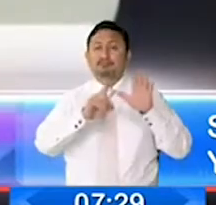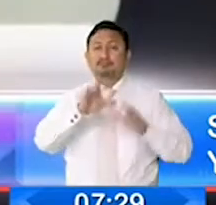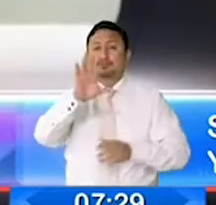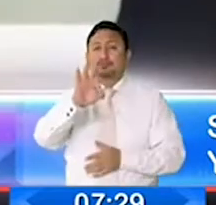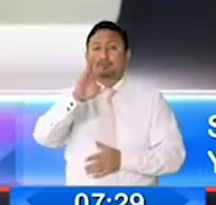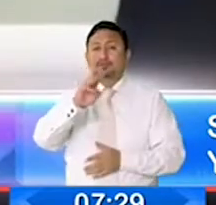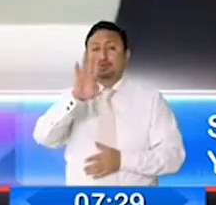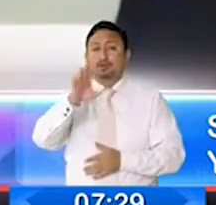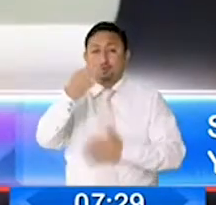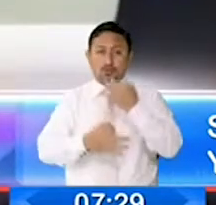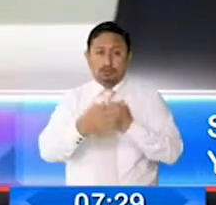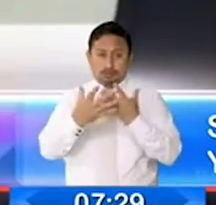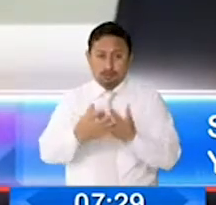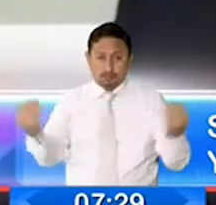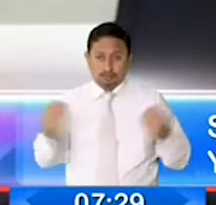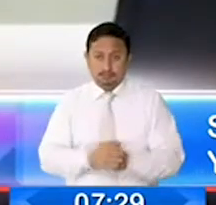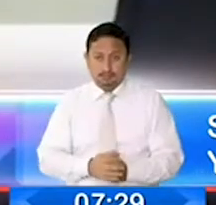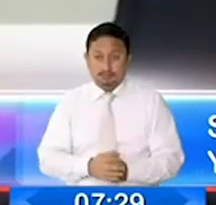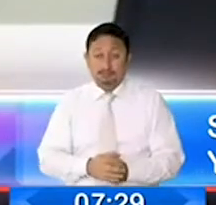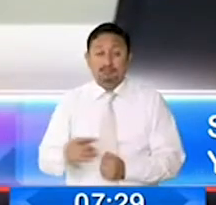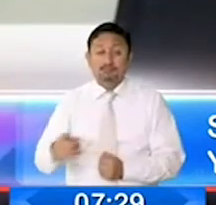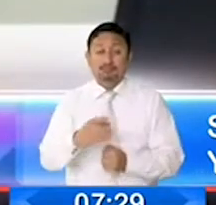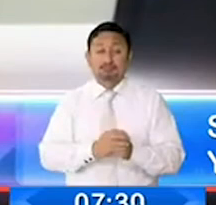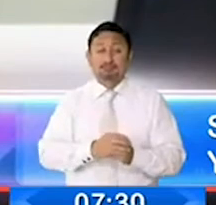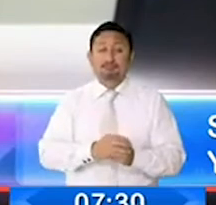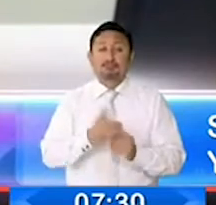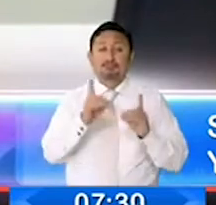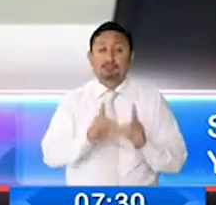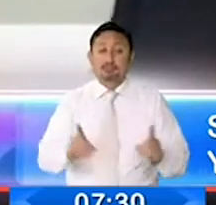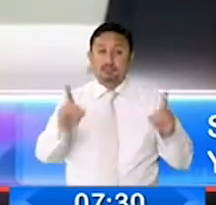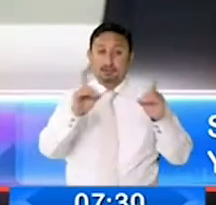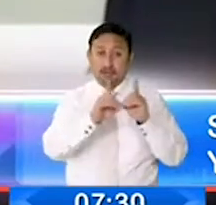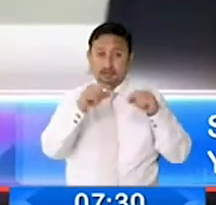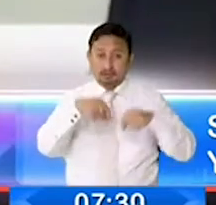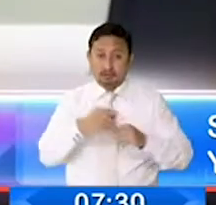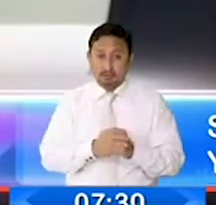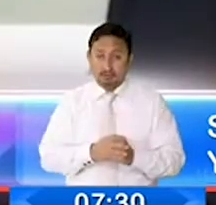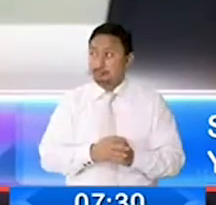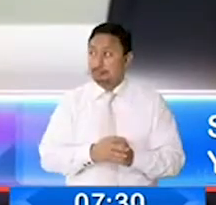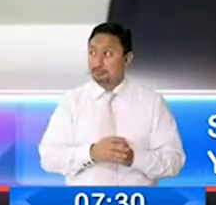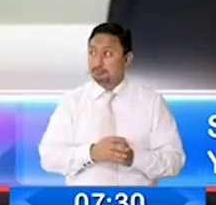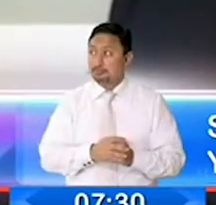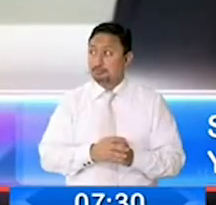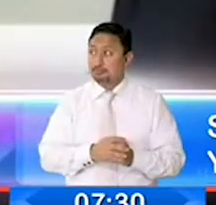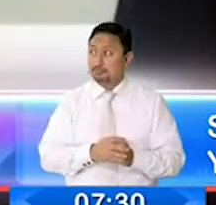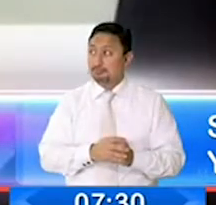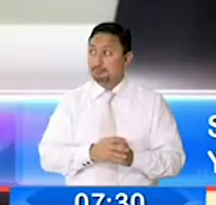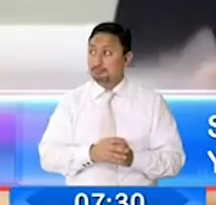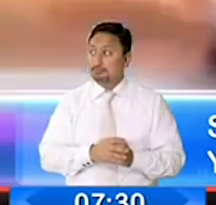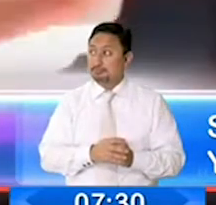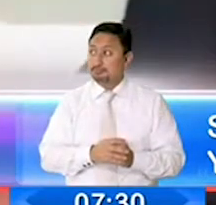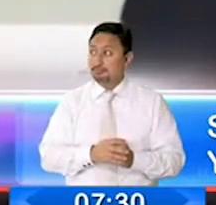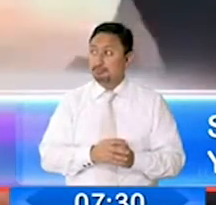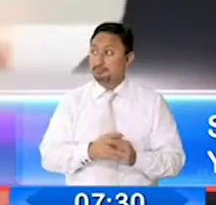6.964 causas. Es decir, ahí en ese dato se puede apreciar de que prácticamente se está al día, es decir, lo que